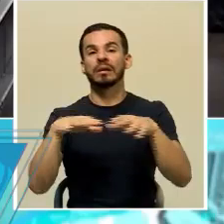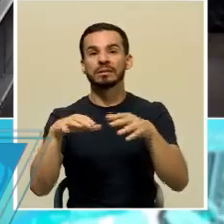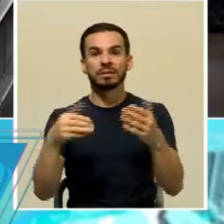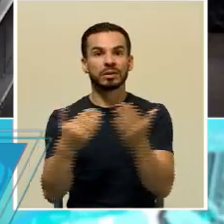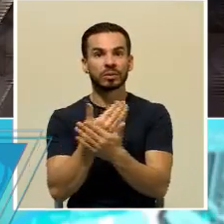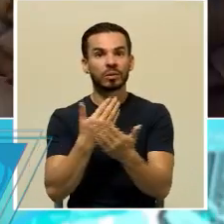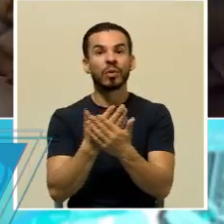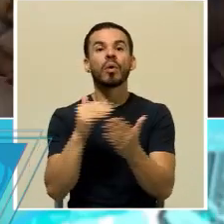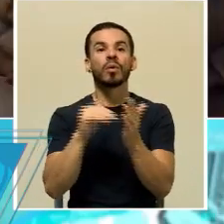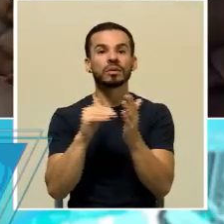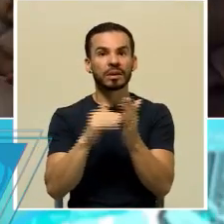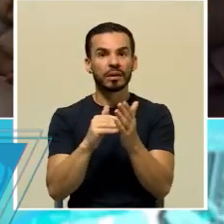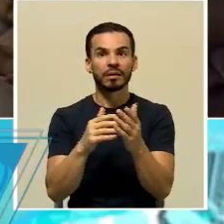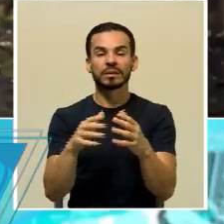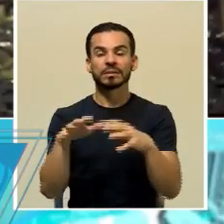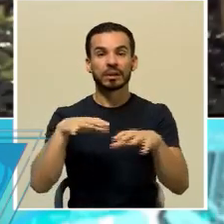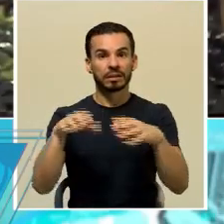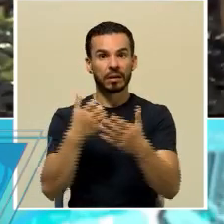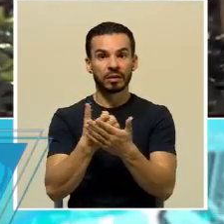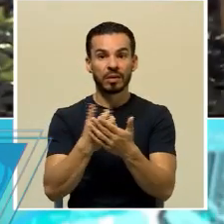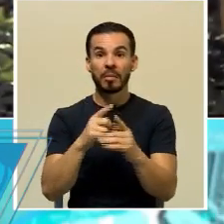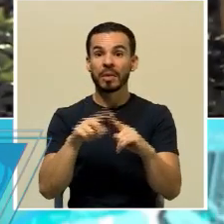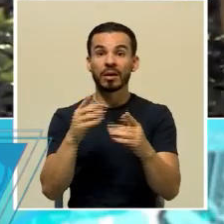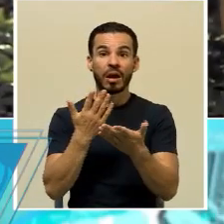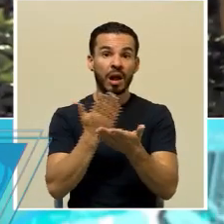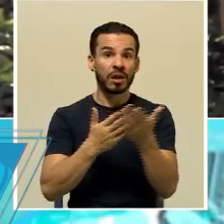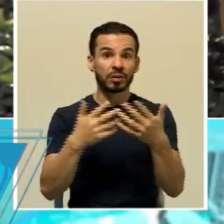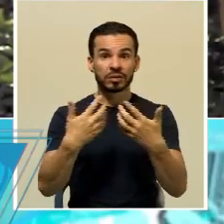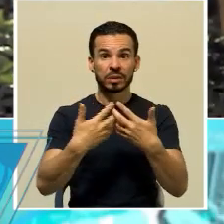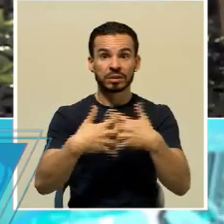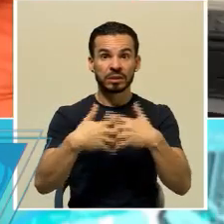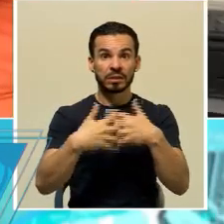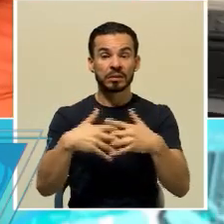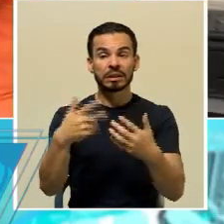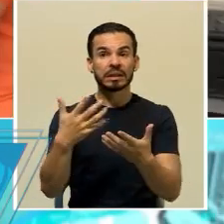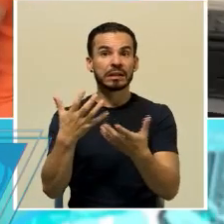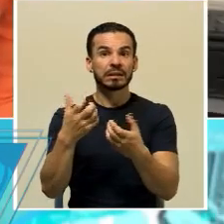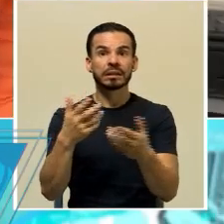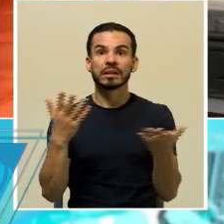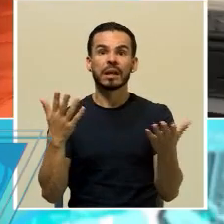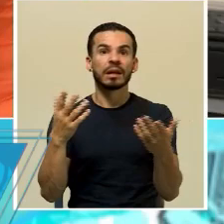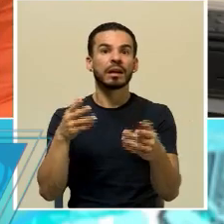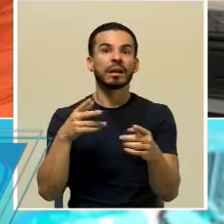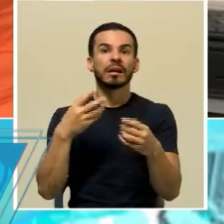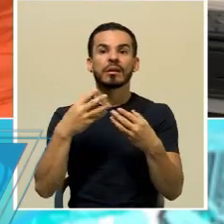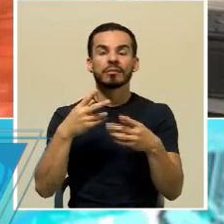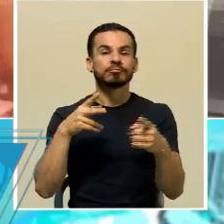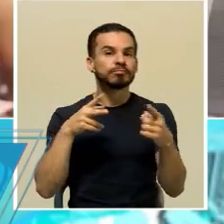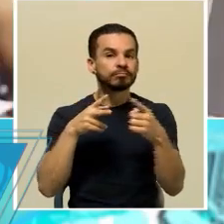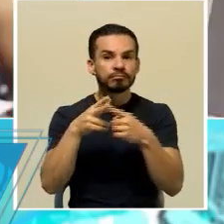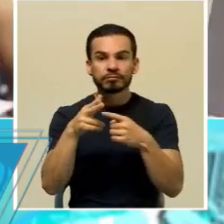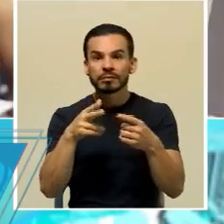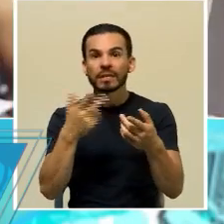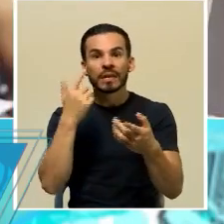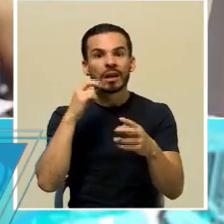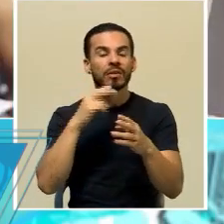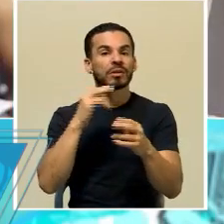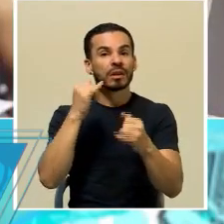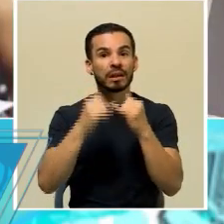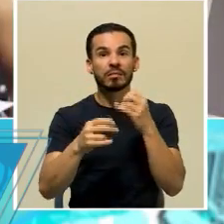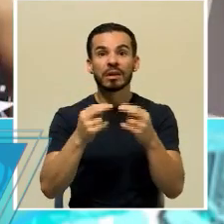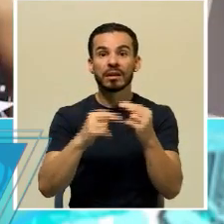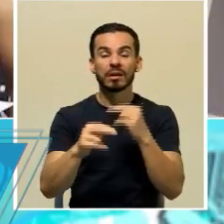actividades económicas. Sin embargo, puede ser que muchas empresas más bien ahora estén diciendo terminar decidiendo terminar el